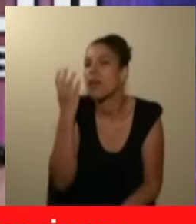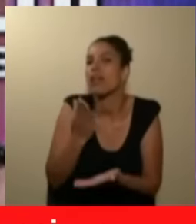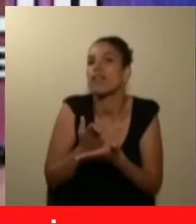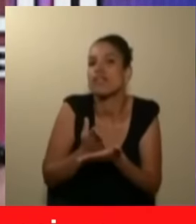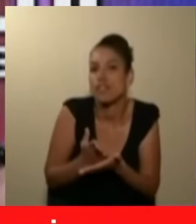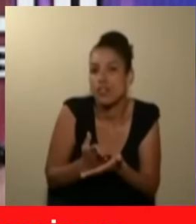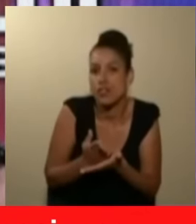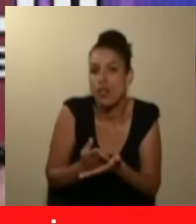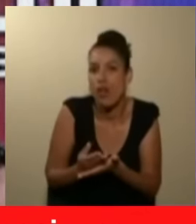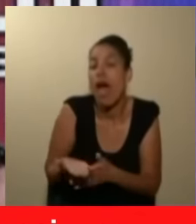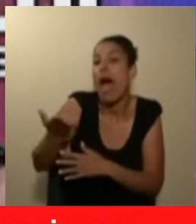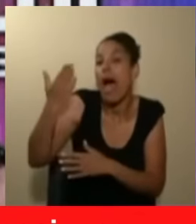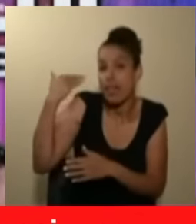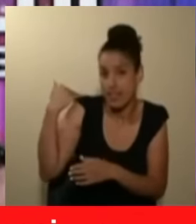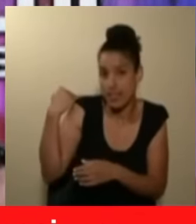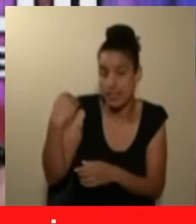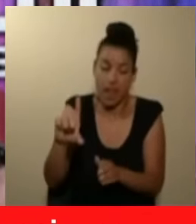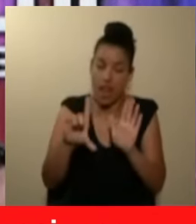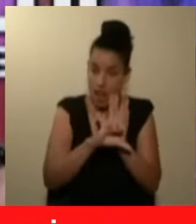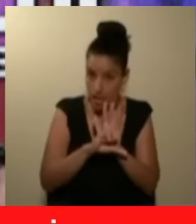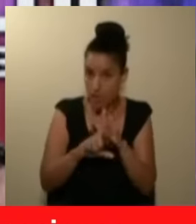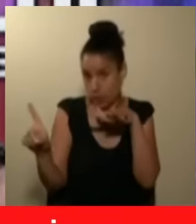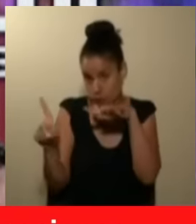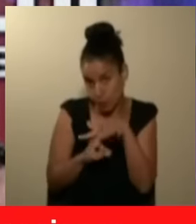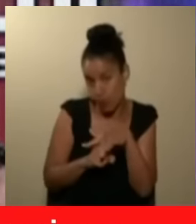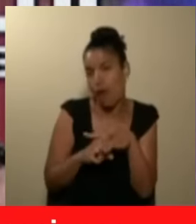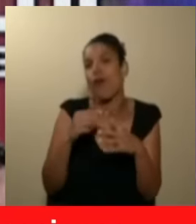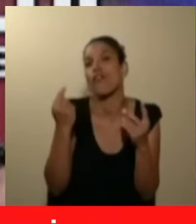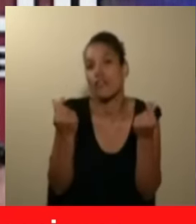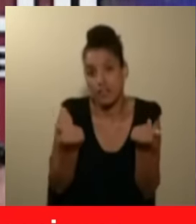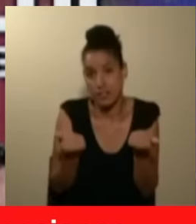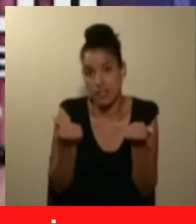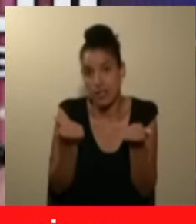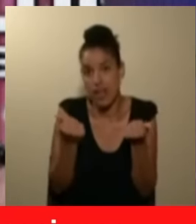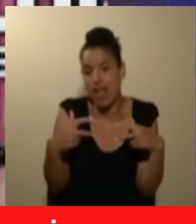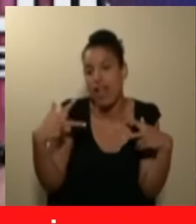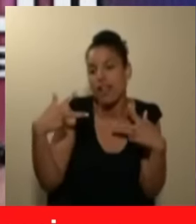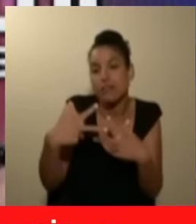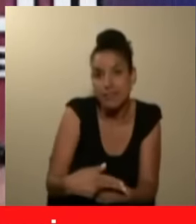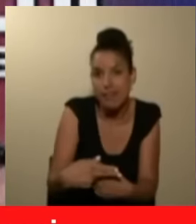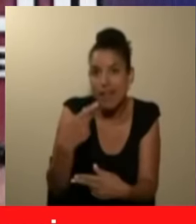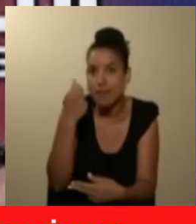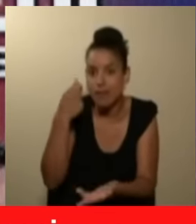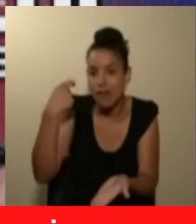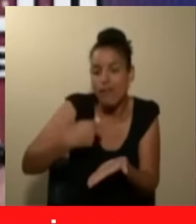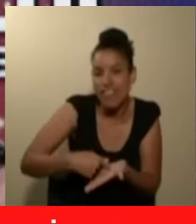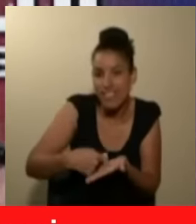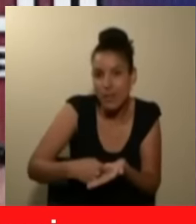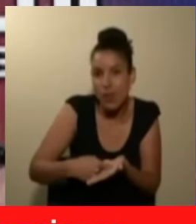con la ley de inclusión financiera, se limitaba en unos 5 o 6 mil dólares los pagos en efectivo.